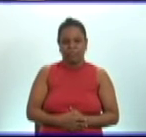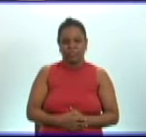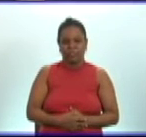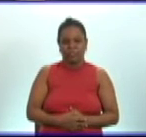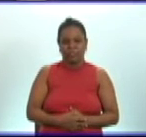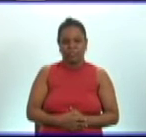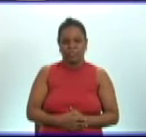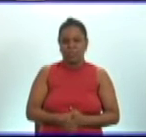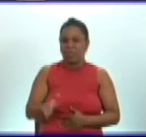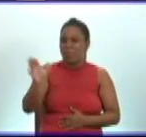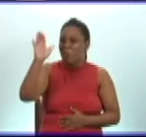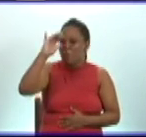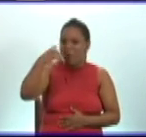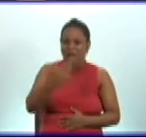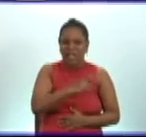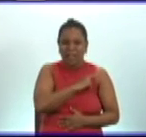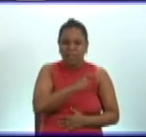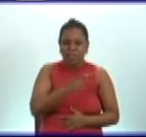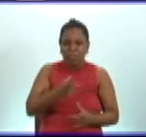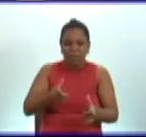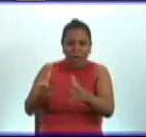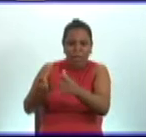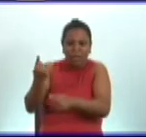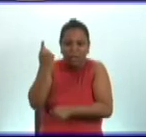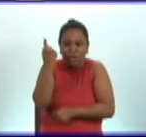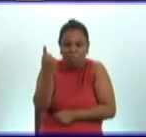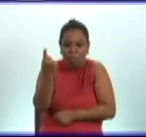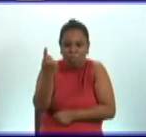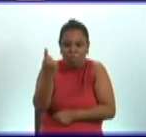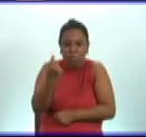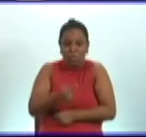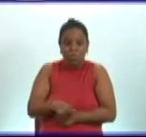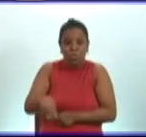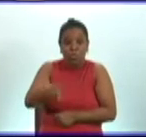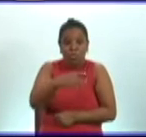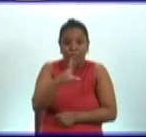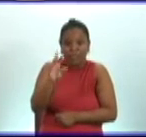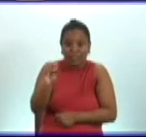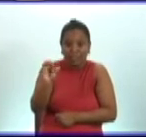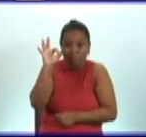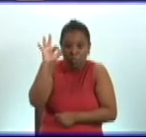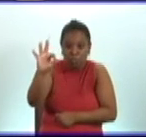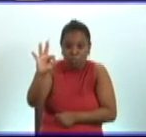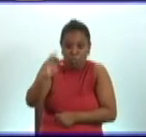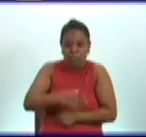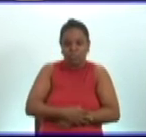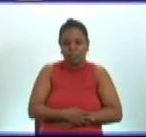No hay razón para fusilar a 1. Y usted está pidiendo 8.